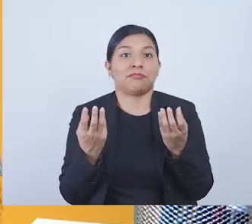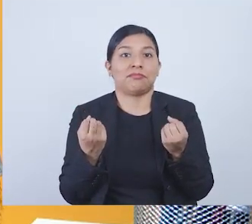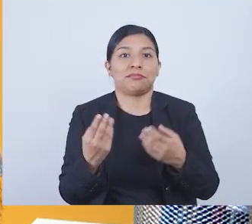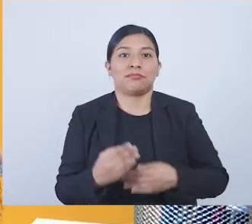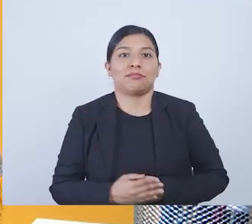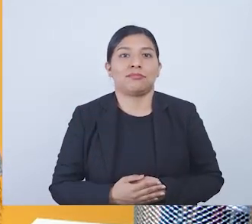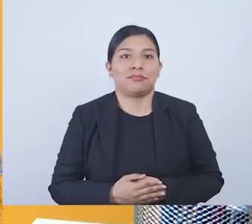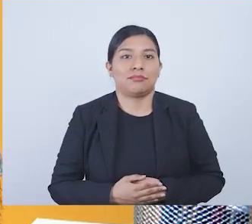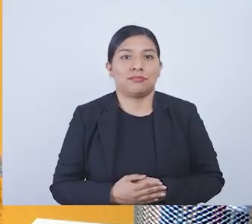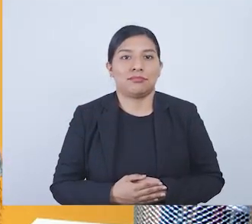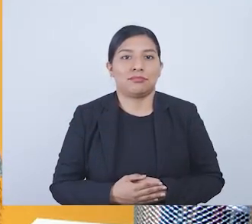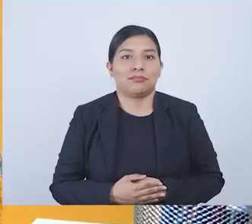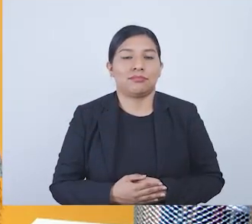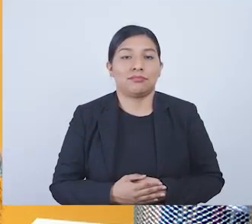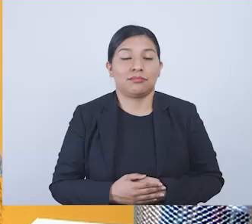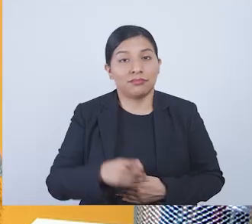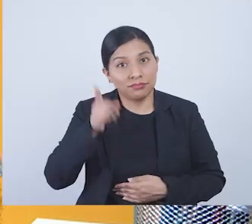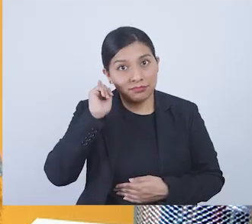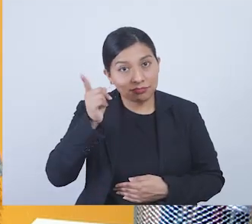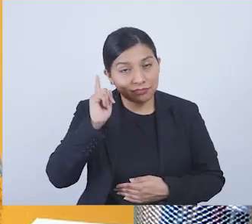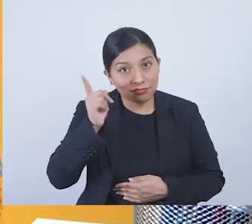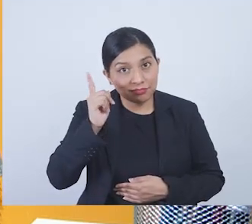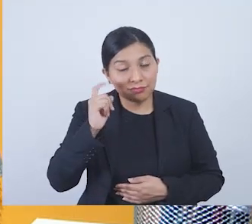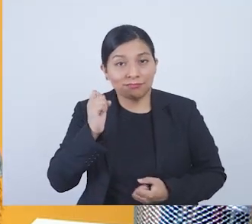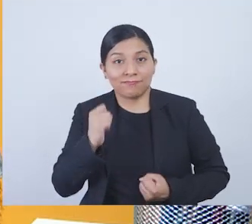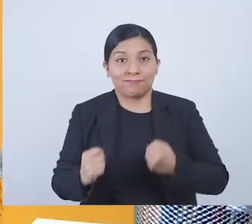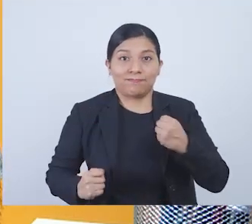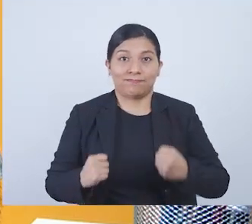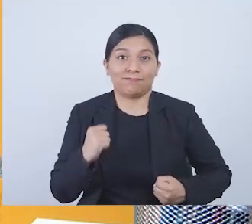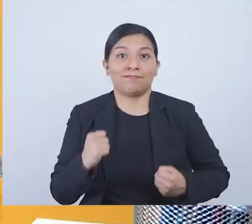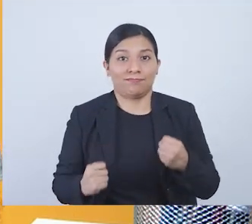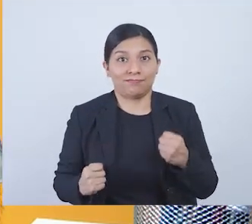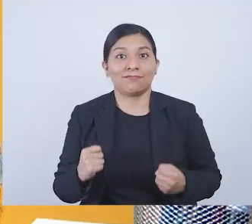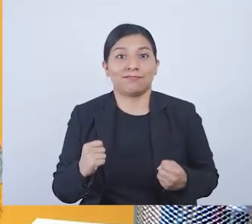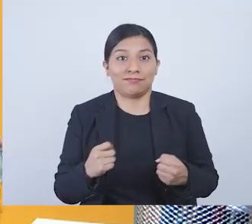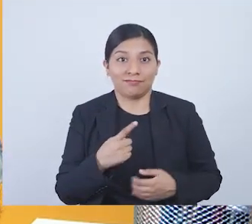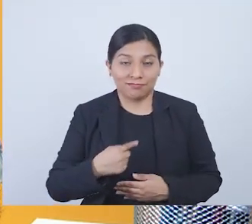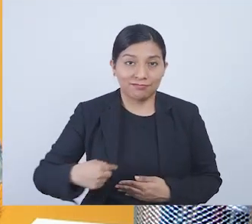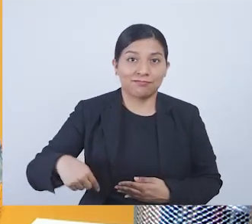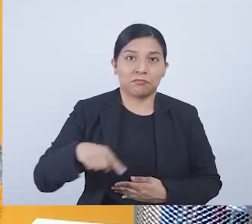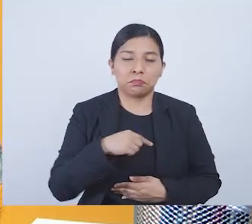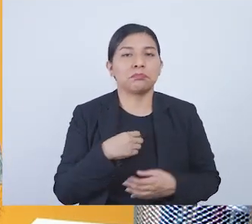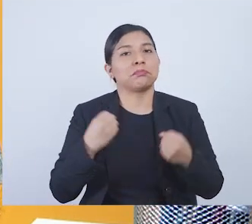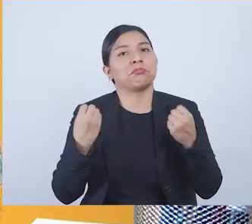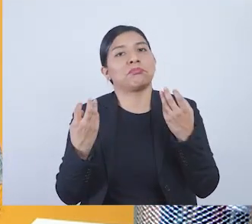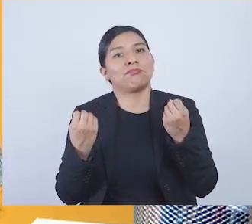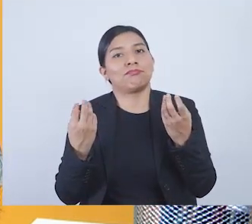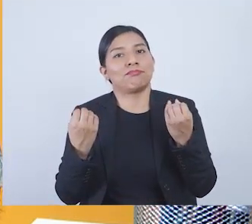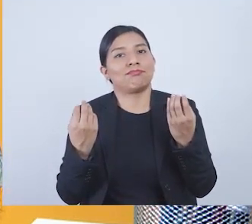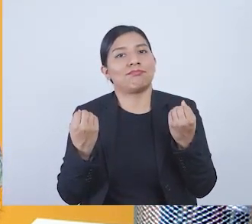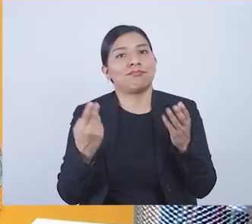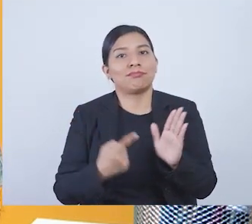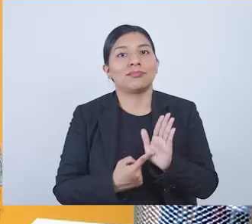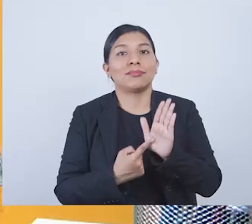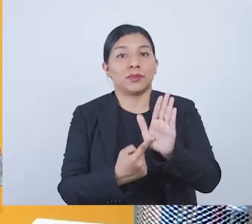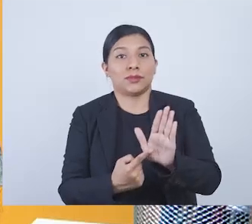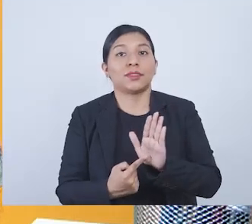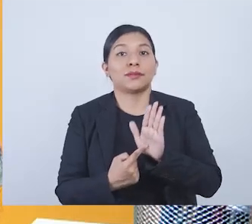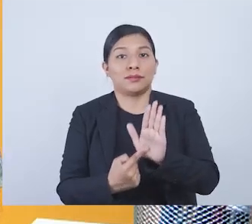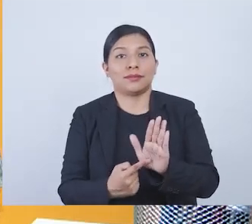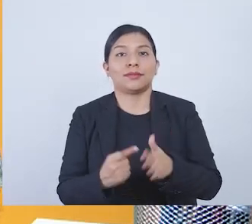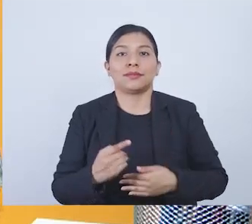profesores de educación física, al ver nuestras intervenciones, hayamos dado la